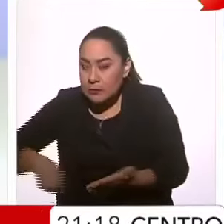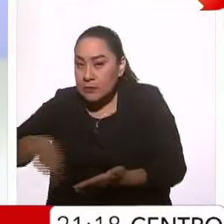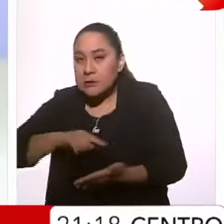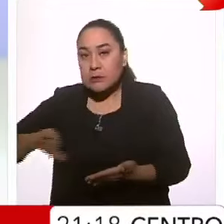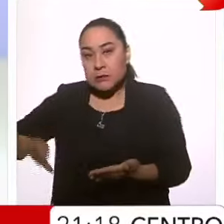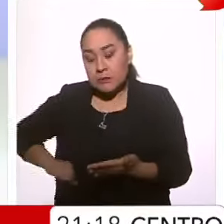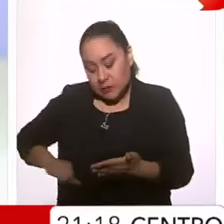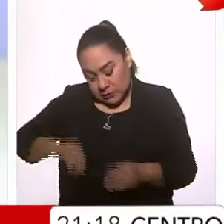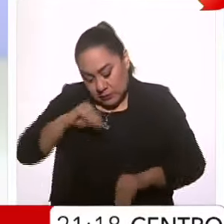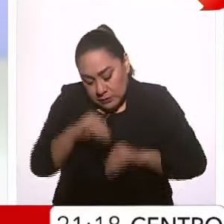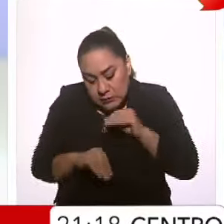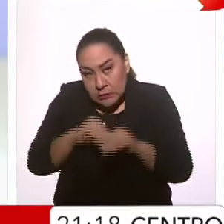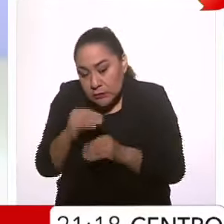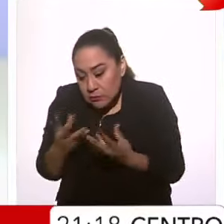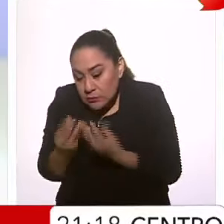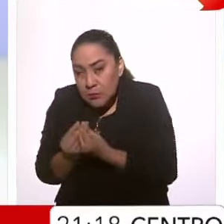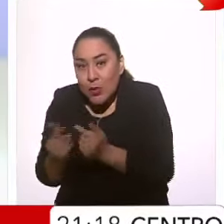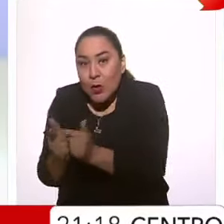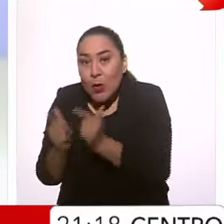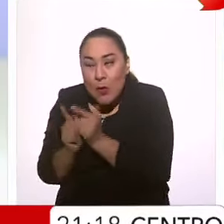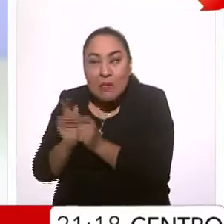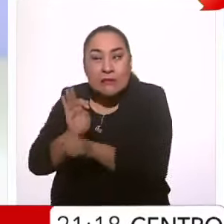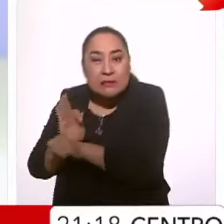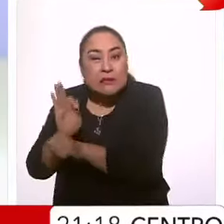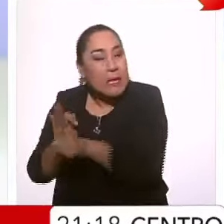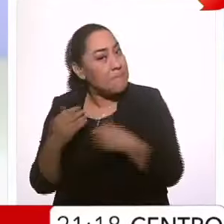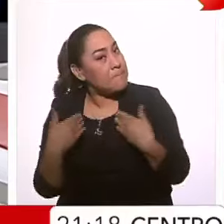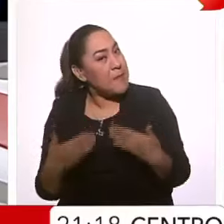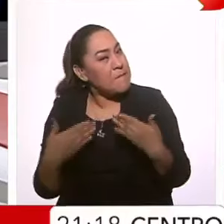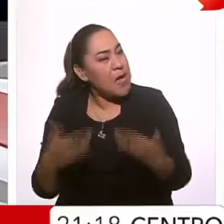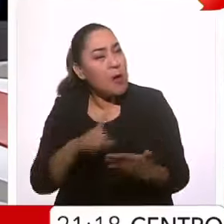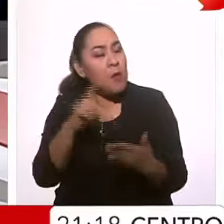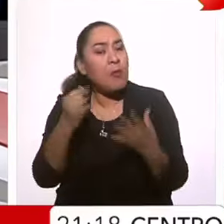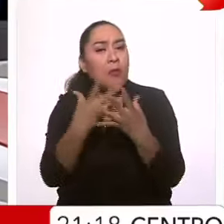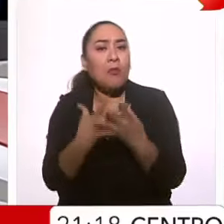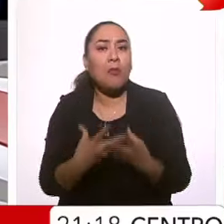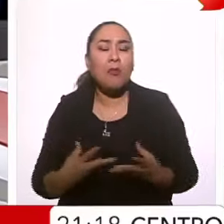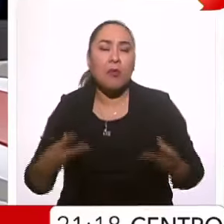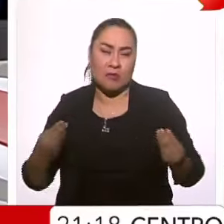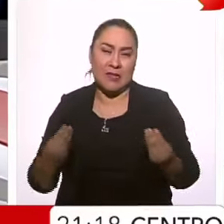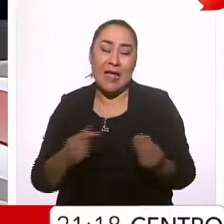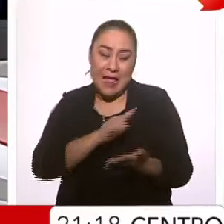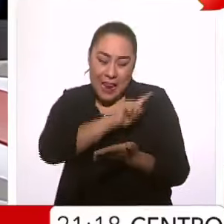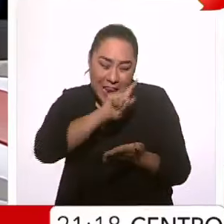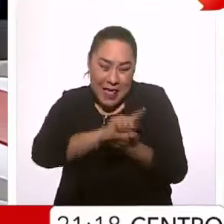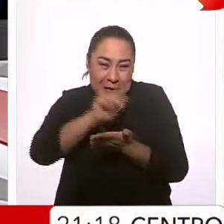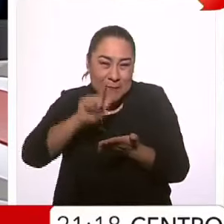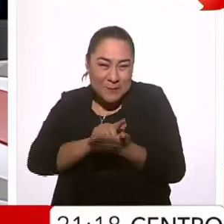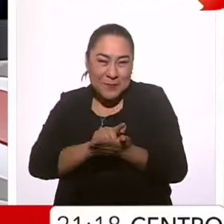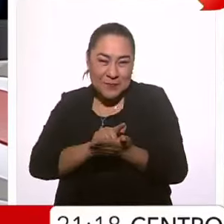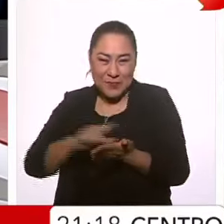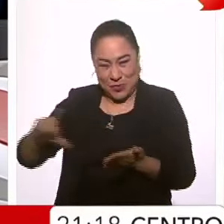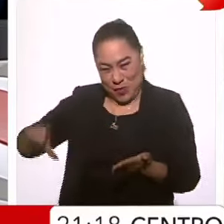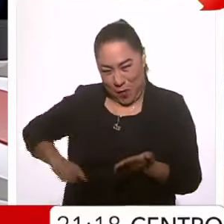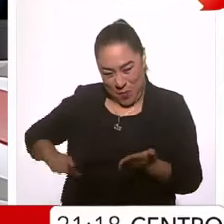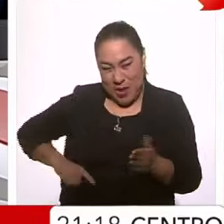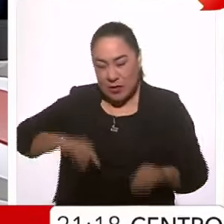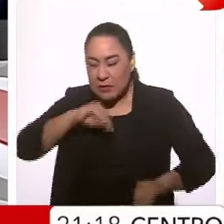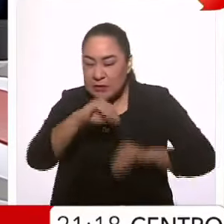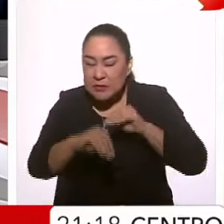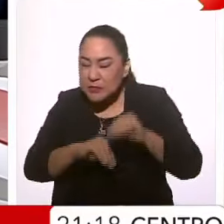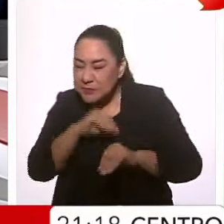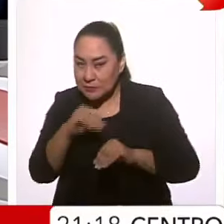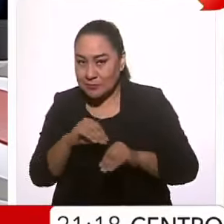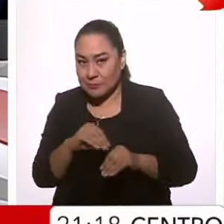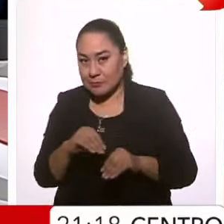personas, se acercó a los intereses de grupos y todas las reformas estructurales o reformas del Estado, como ellos les llamaron, con